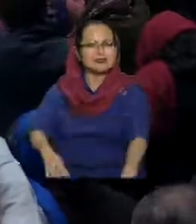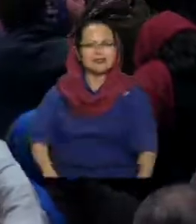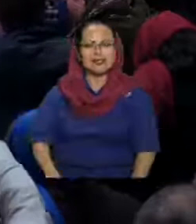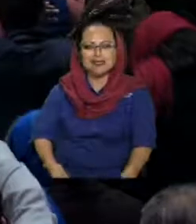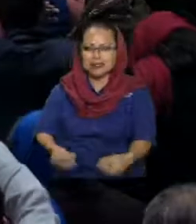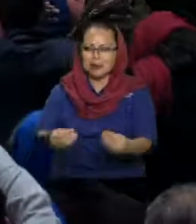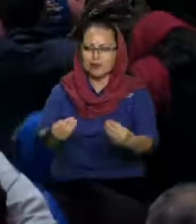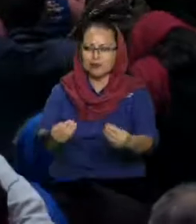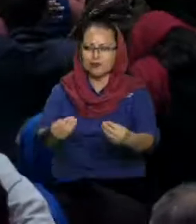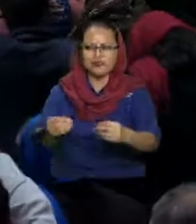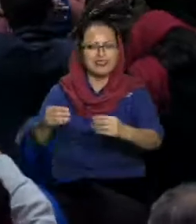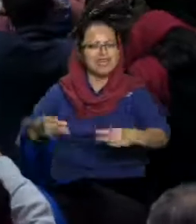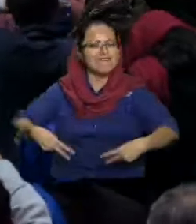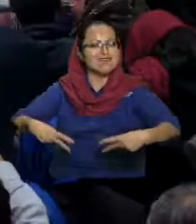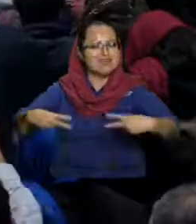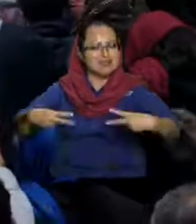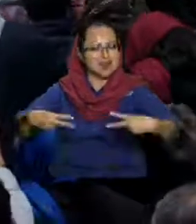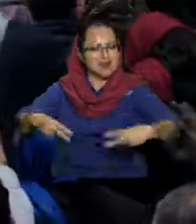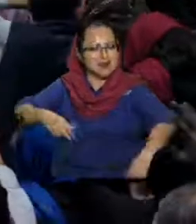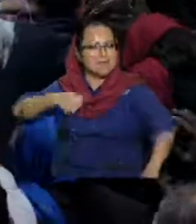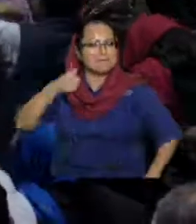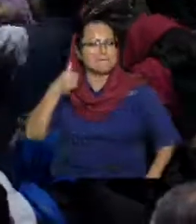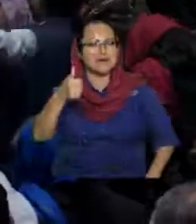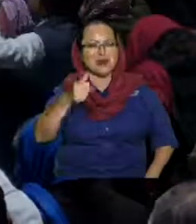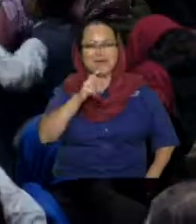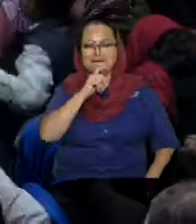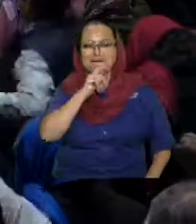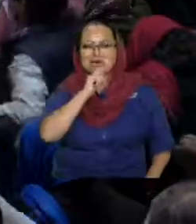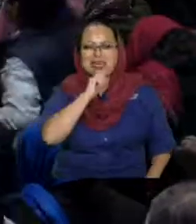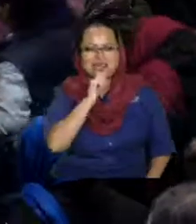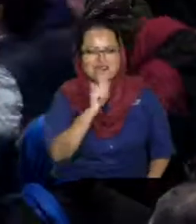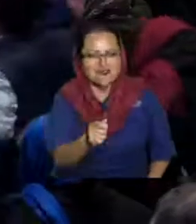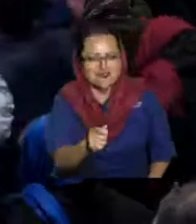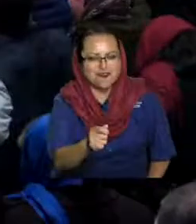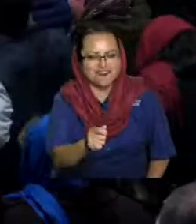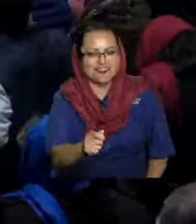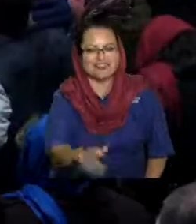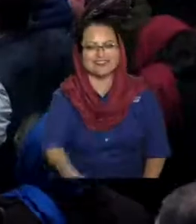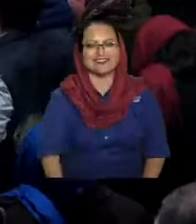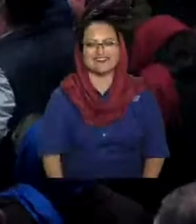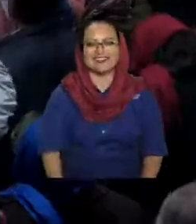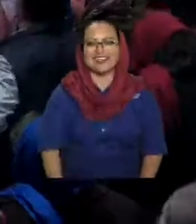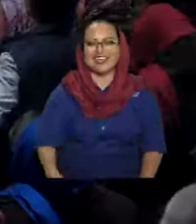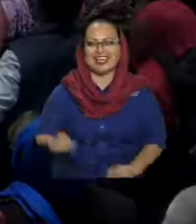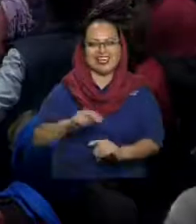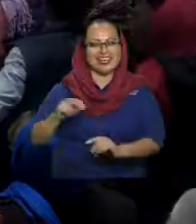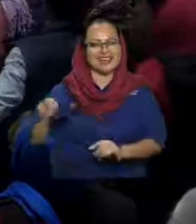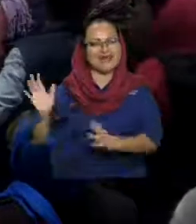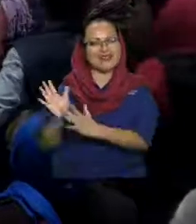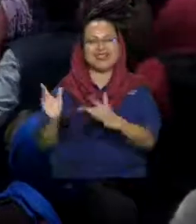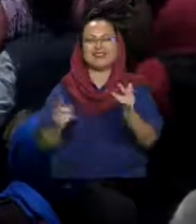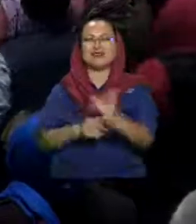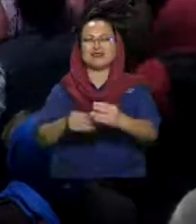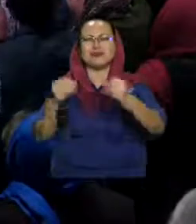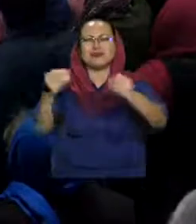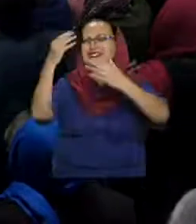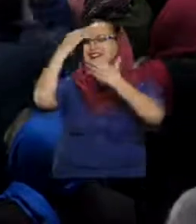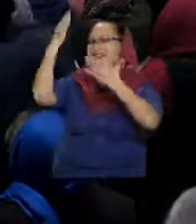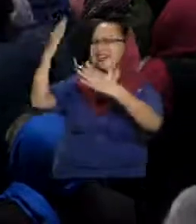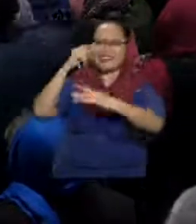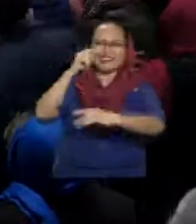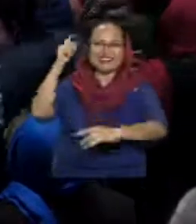tengan una expectativa de vida y una calidad de vida mejor de la que hasta ahora han tenido todavía. En el nombre de